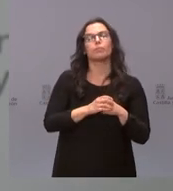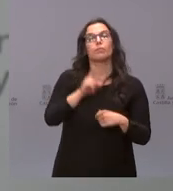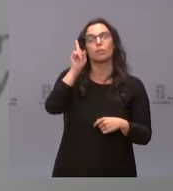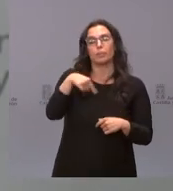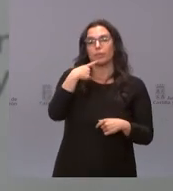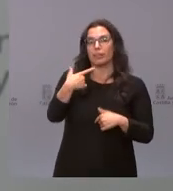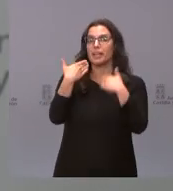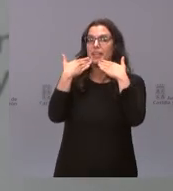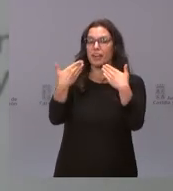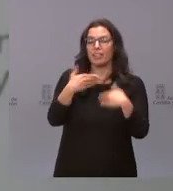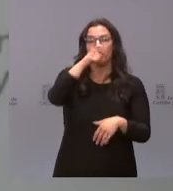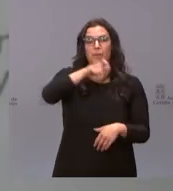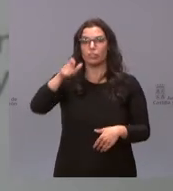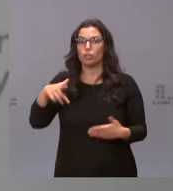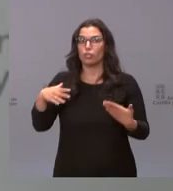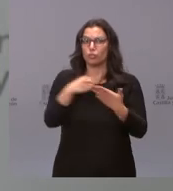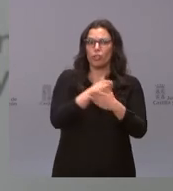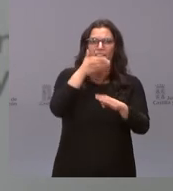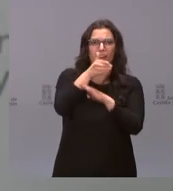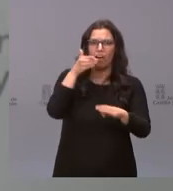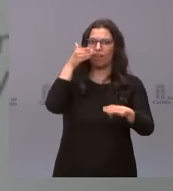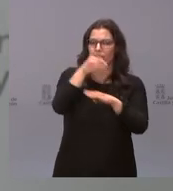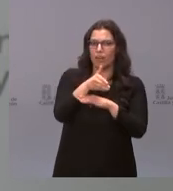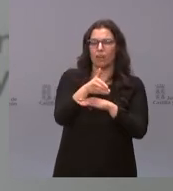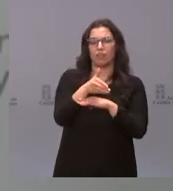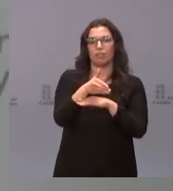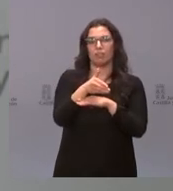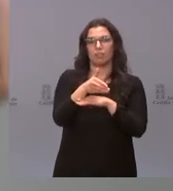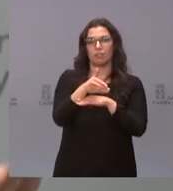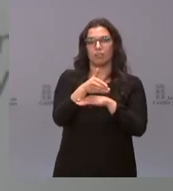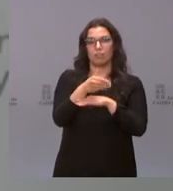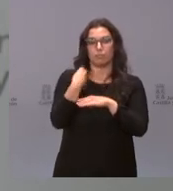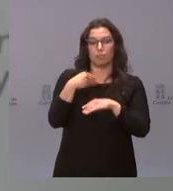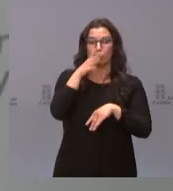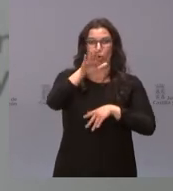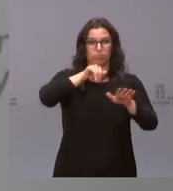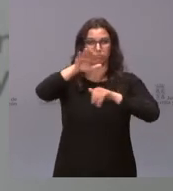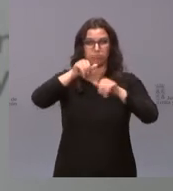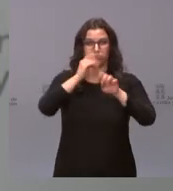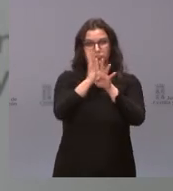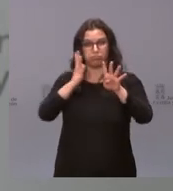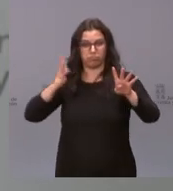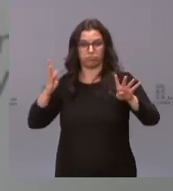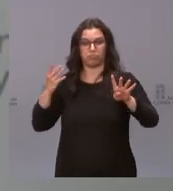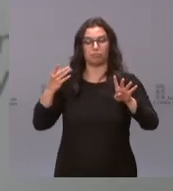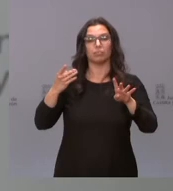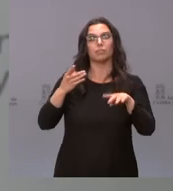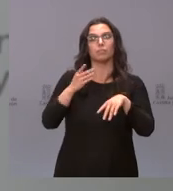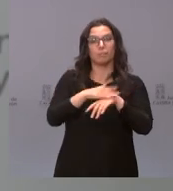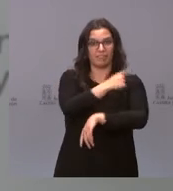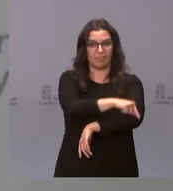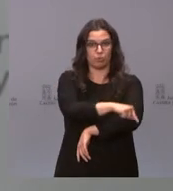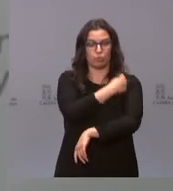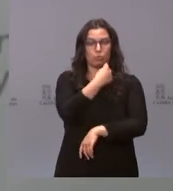a todas las personas que se acercan al llamamiento que hace la junta de castilla y léon